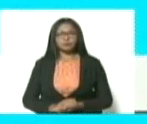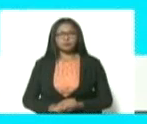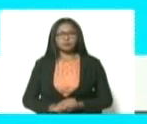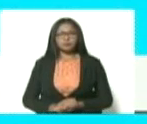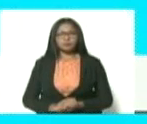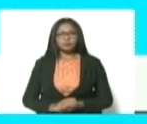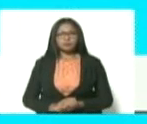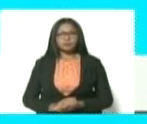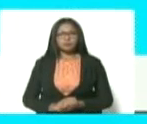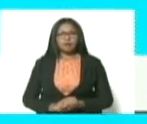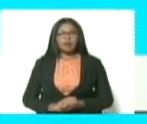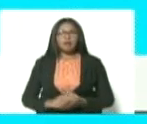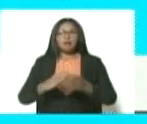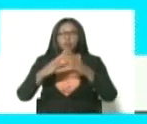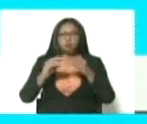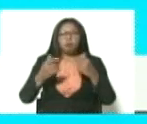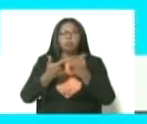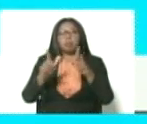flexibilización.